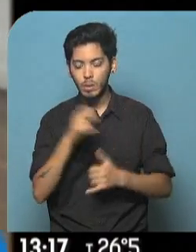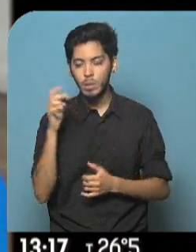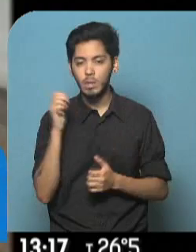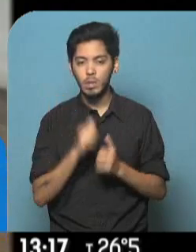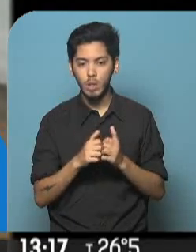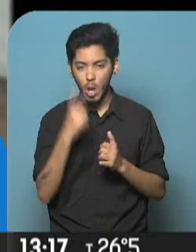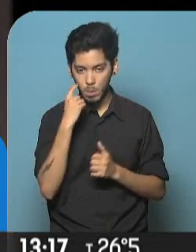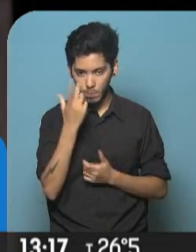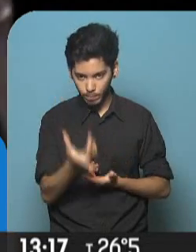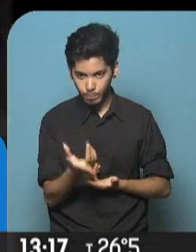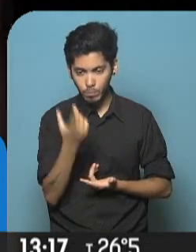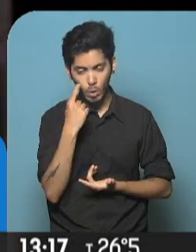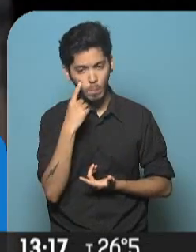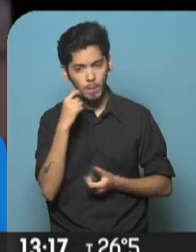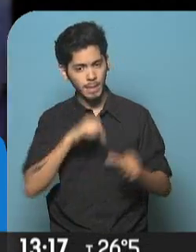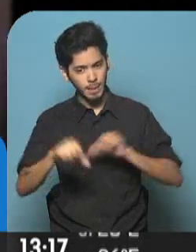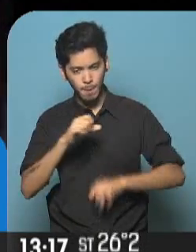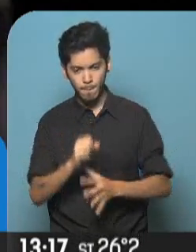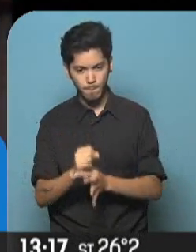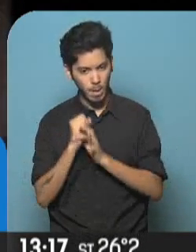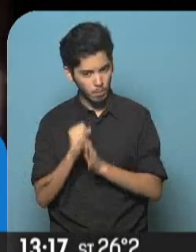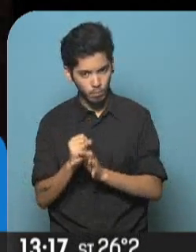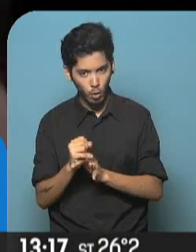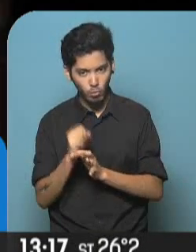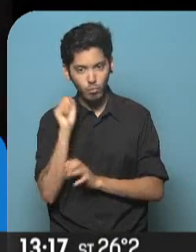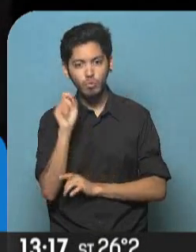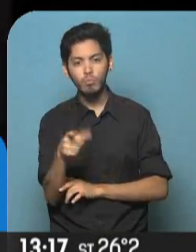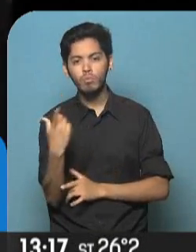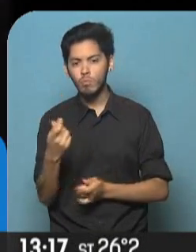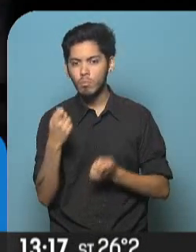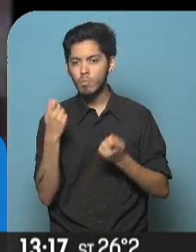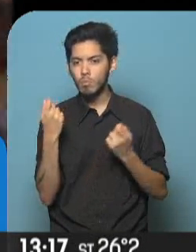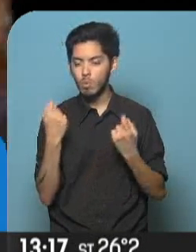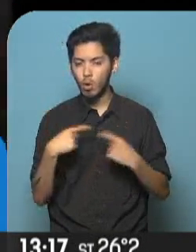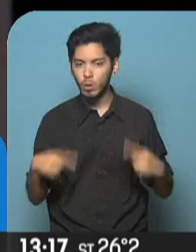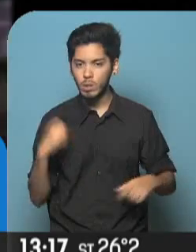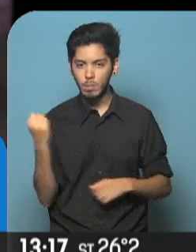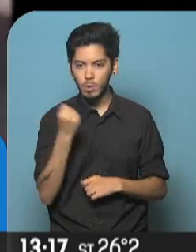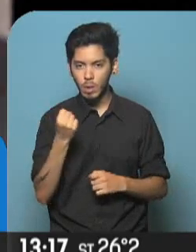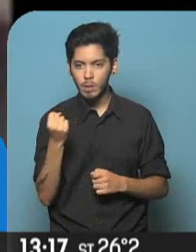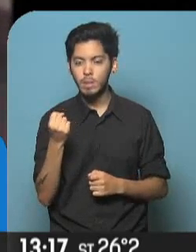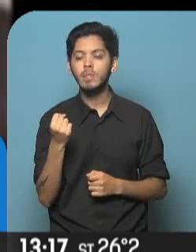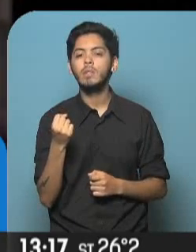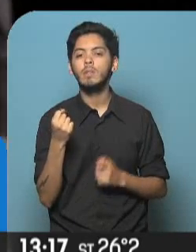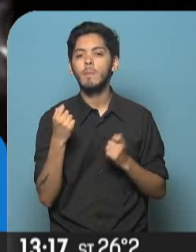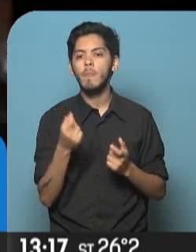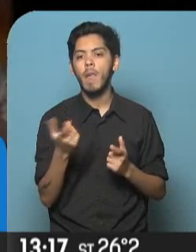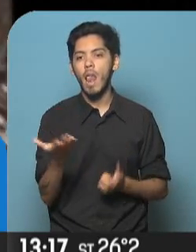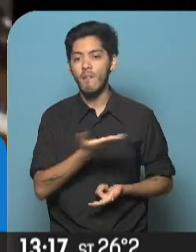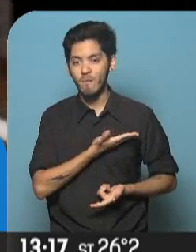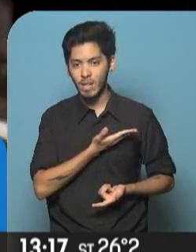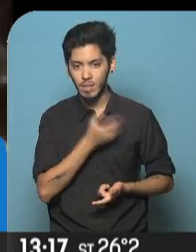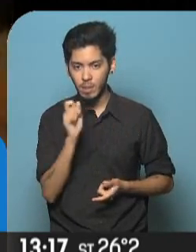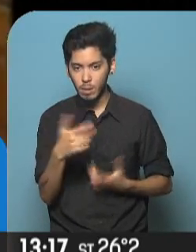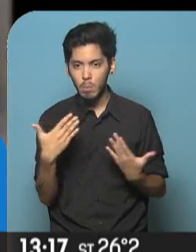como conversion científico muy conocido que hizo contribuciones importantísimas a un campo de la física que